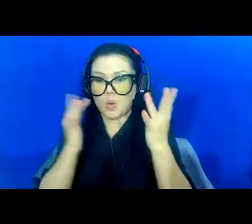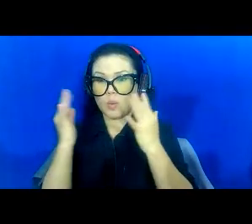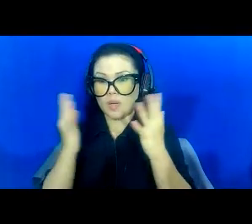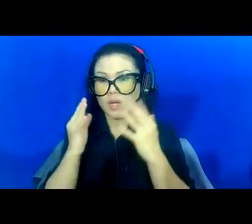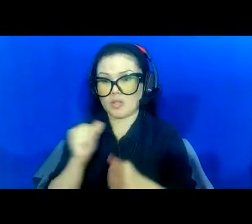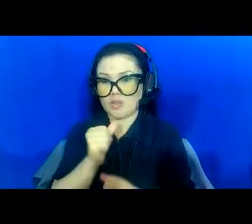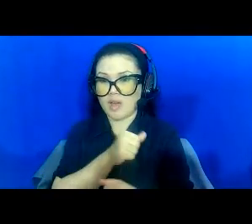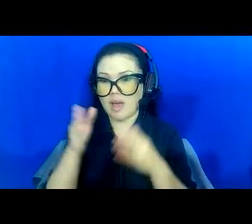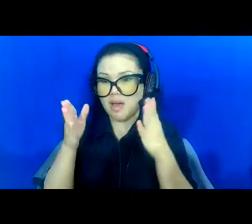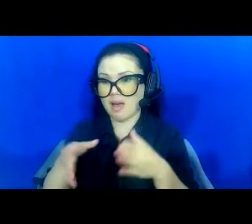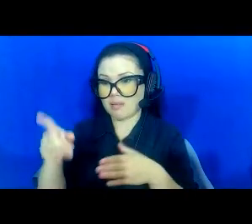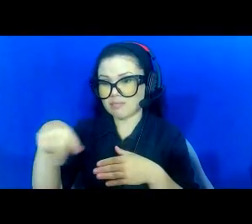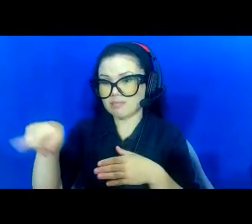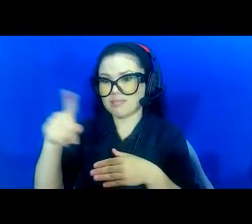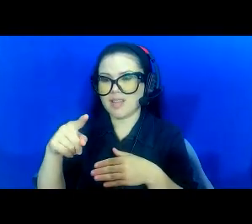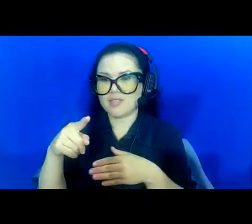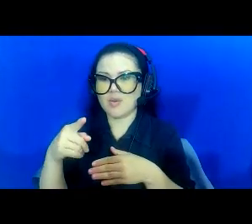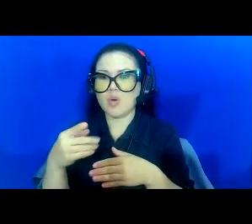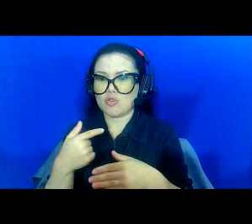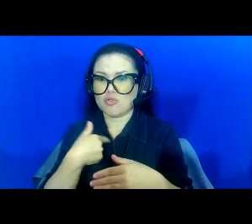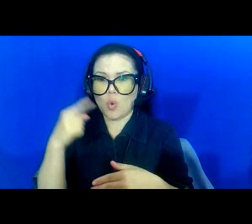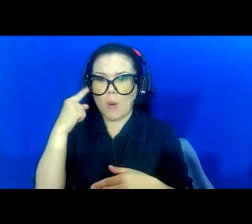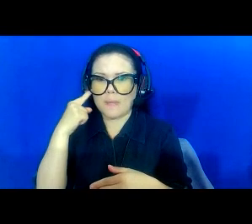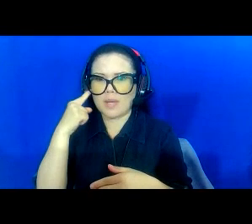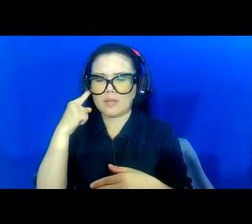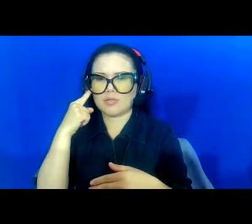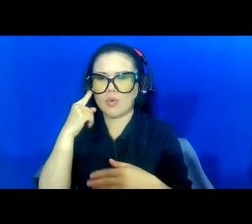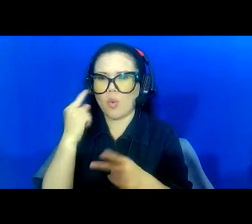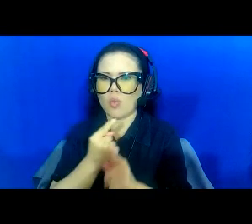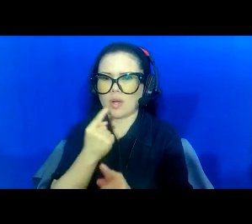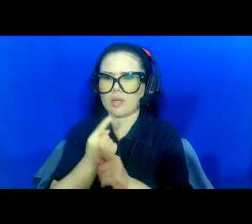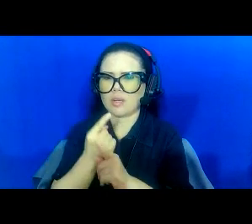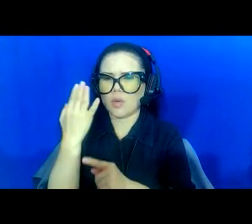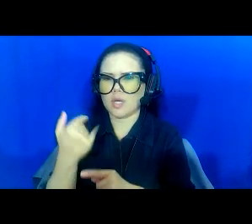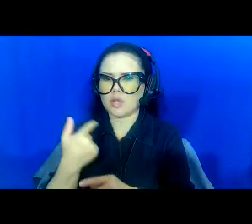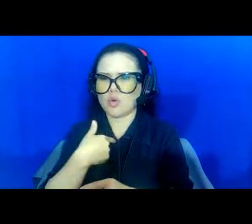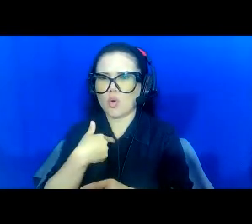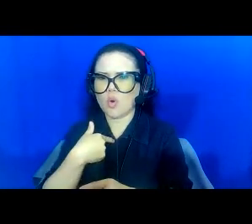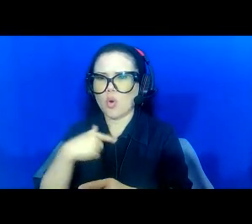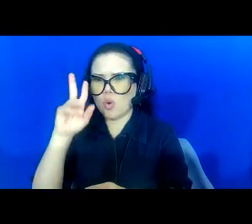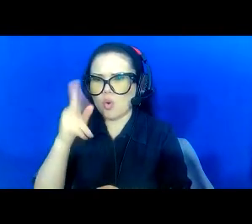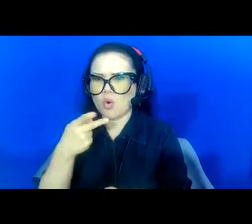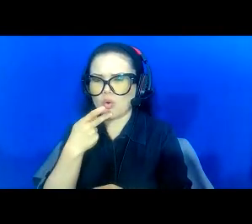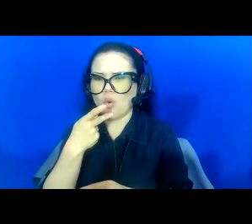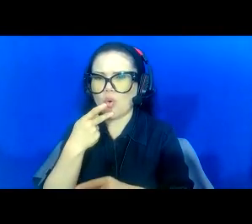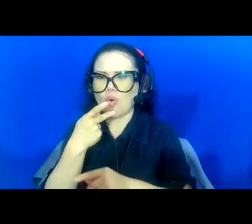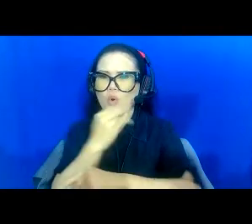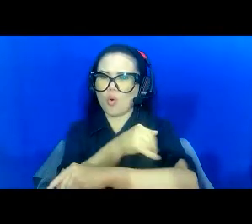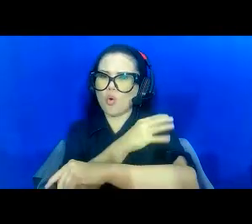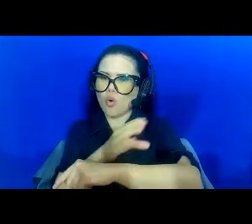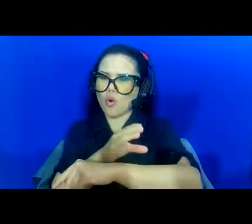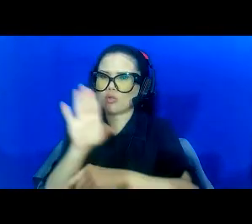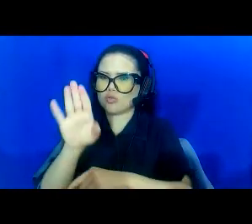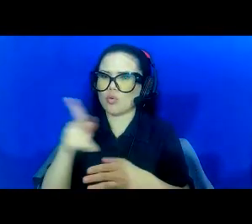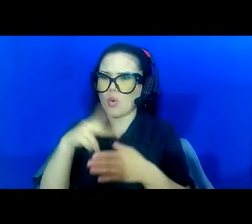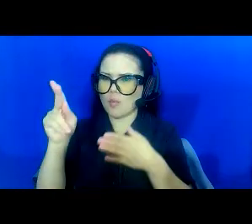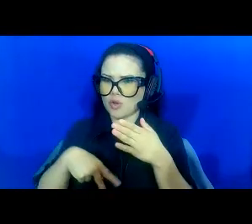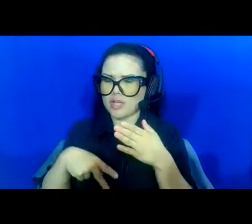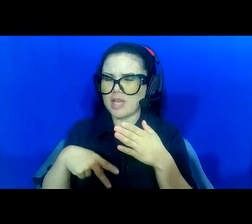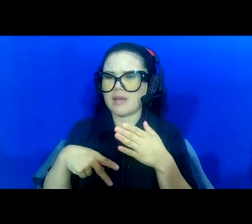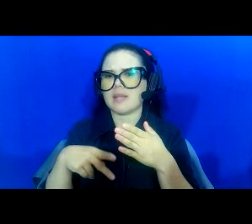que es legítima, ¿verdad? Yo conozco el proyecto de Estancia Serena que tiene el alcalde de Juncos, un proyecto que subsidia él